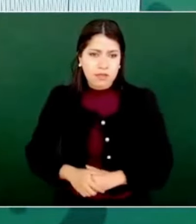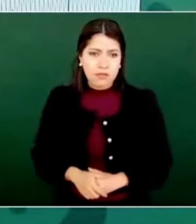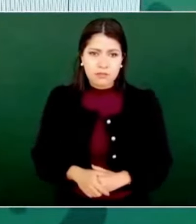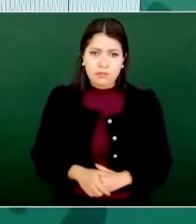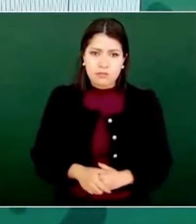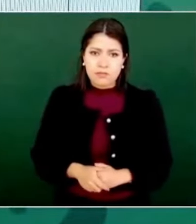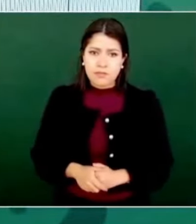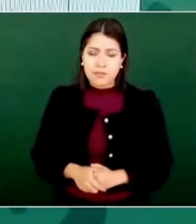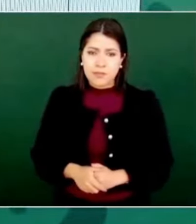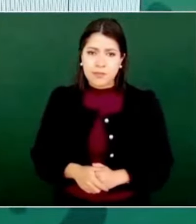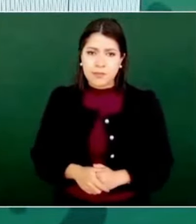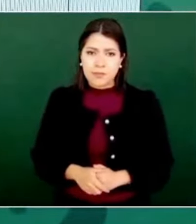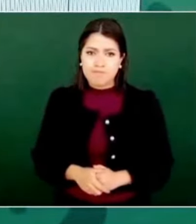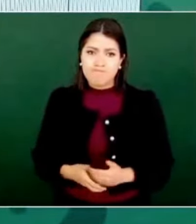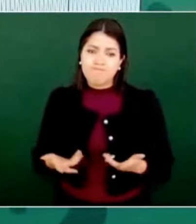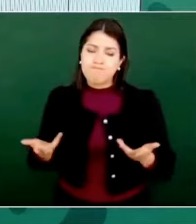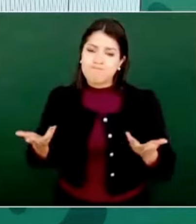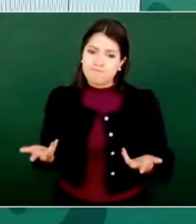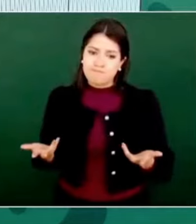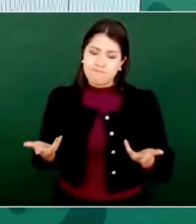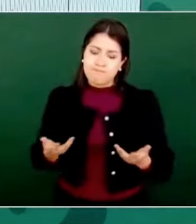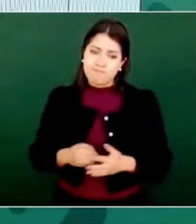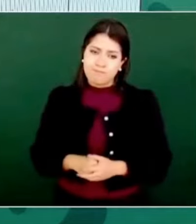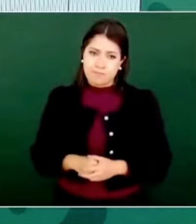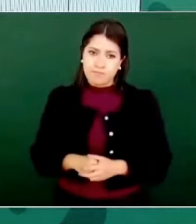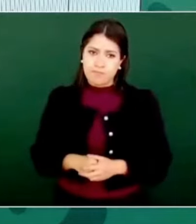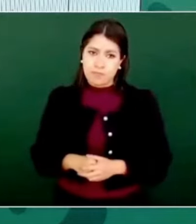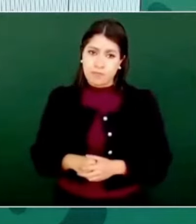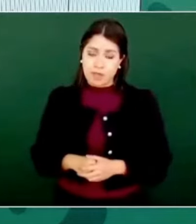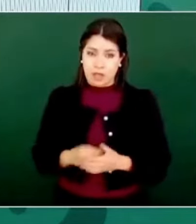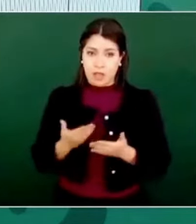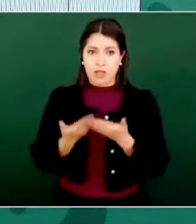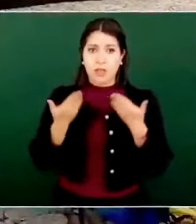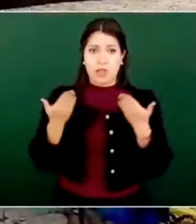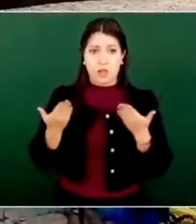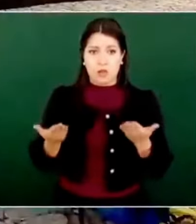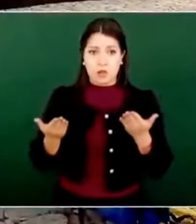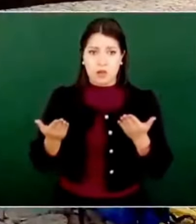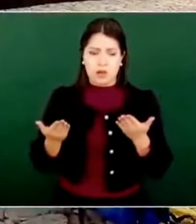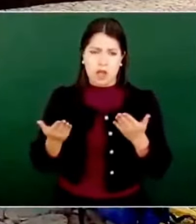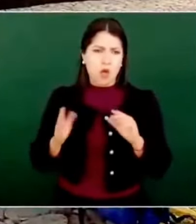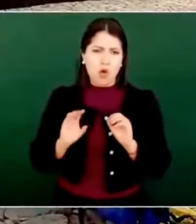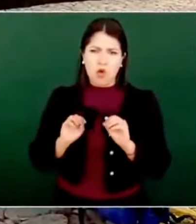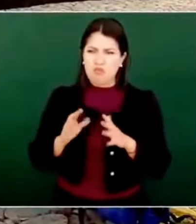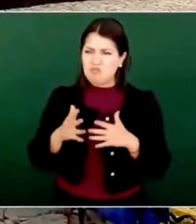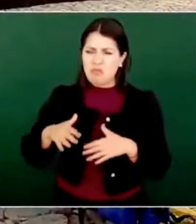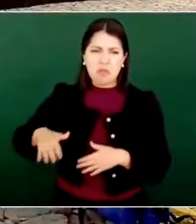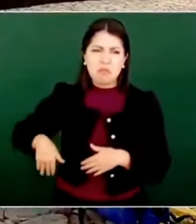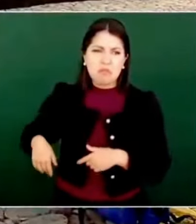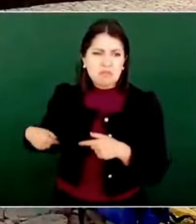absolutamente entonces ahora o de un tiempo para acá